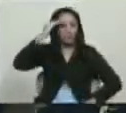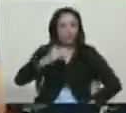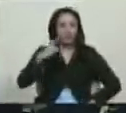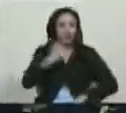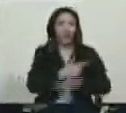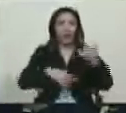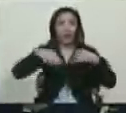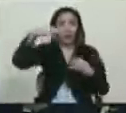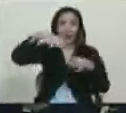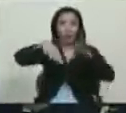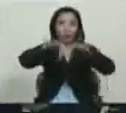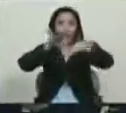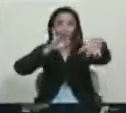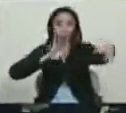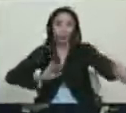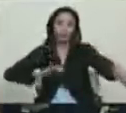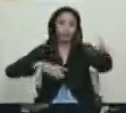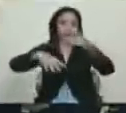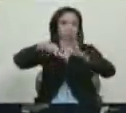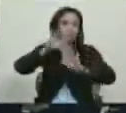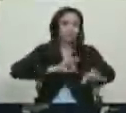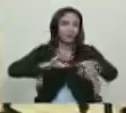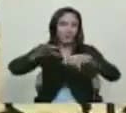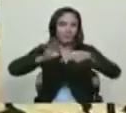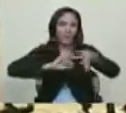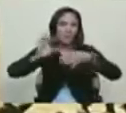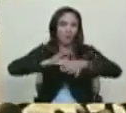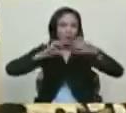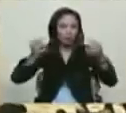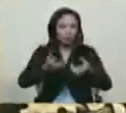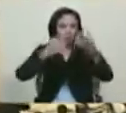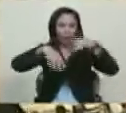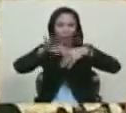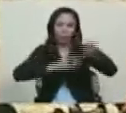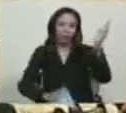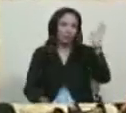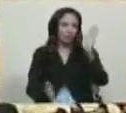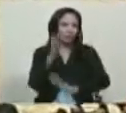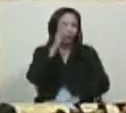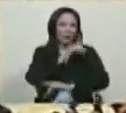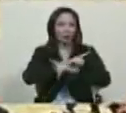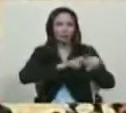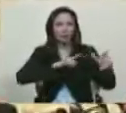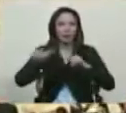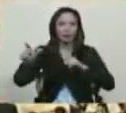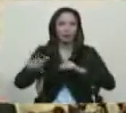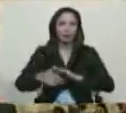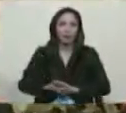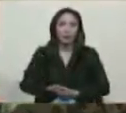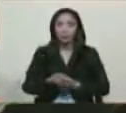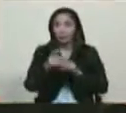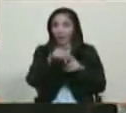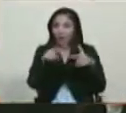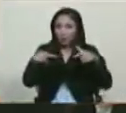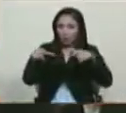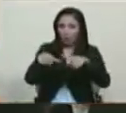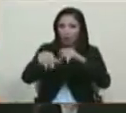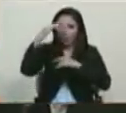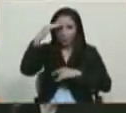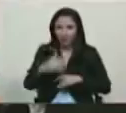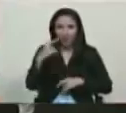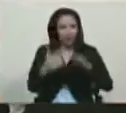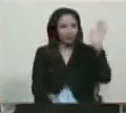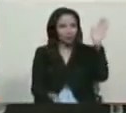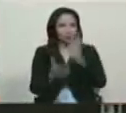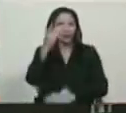agarraron ese pedazo de papel y se lo rompieron de la cara y se lo quemaron para que se fueran de las unidades militares con la verdad